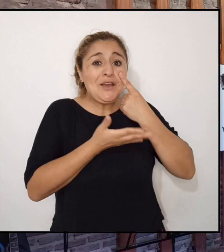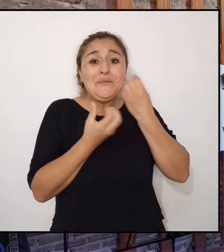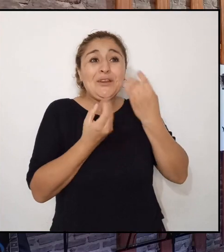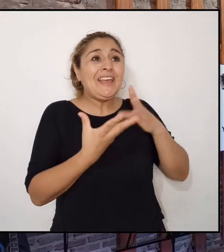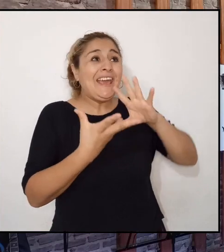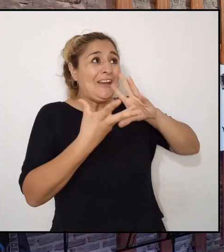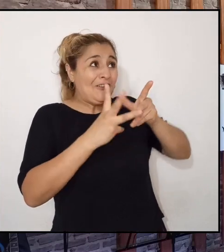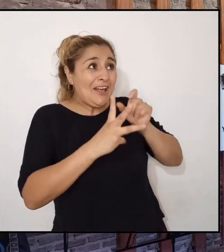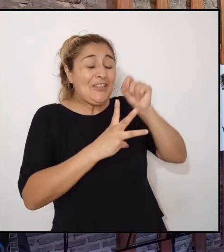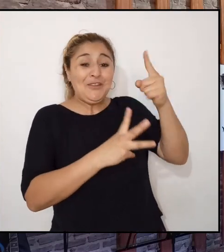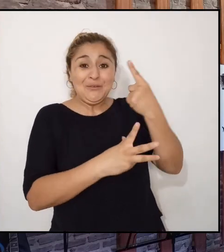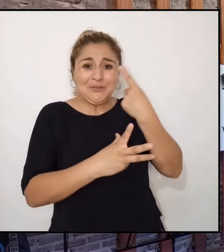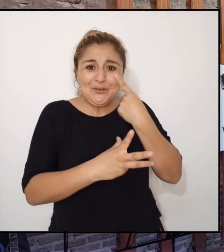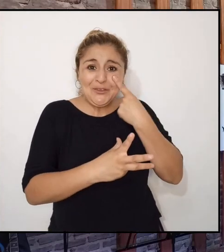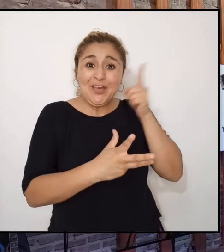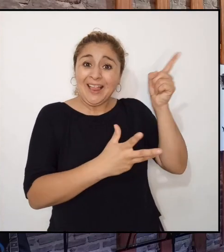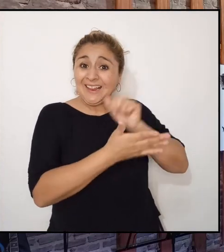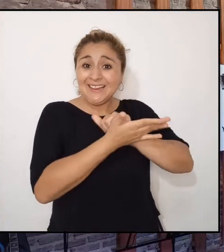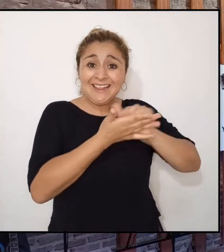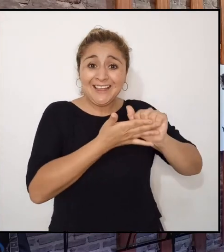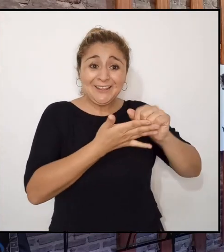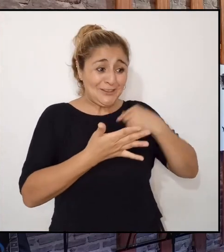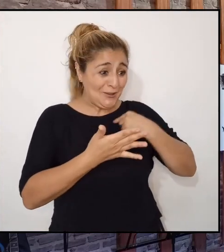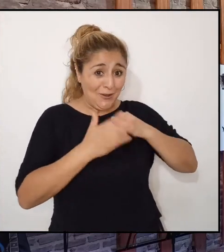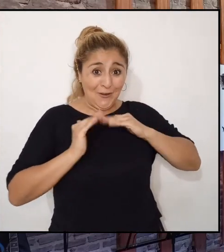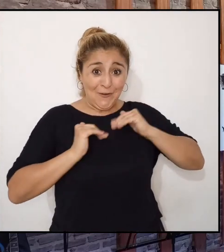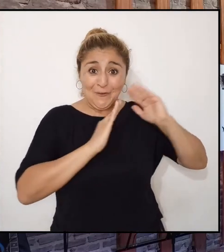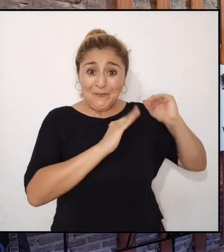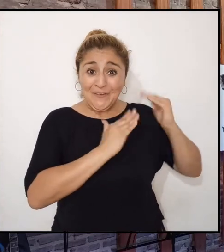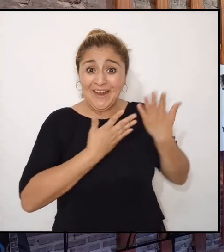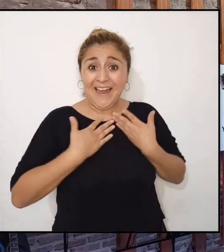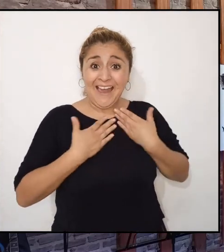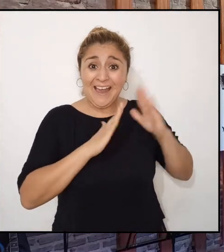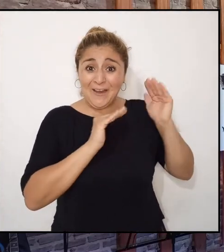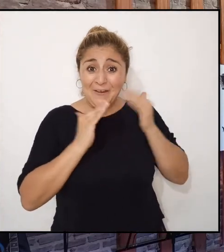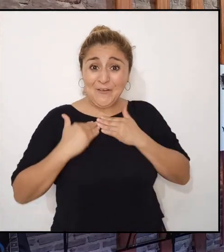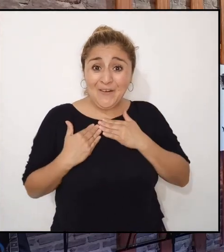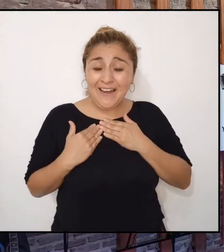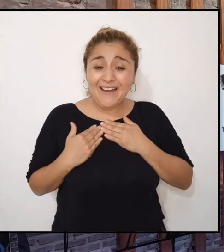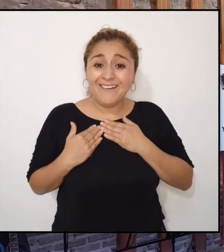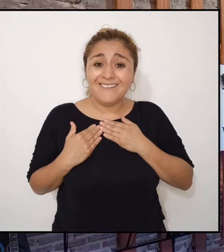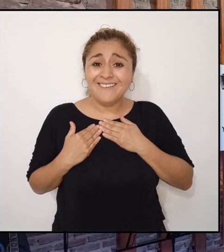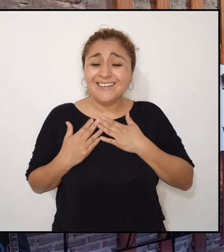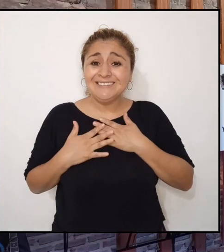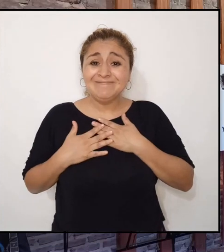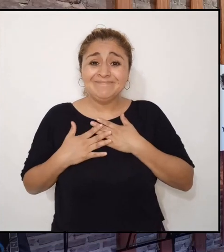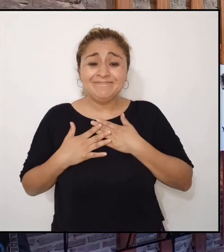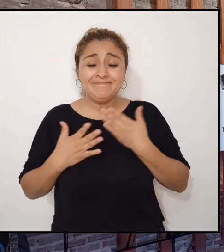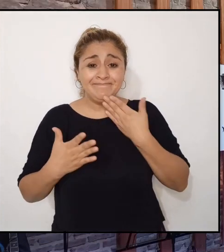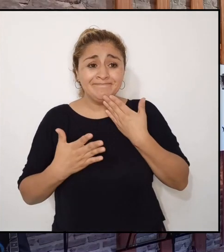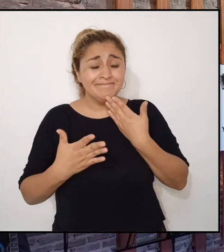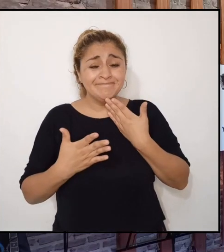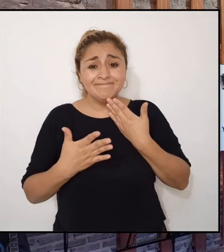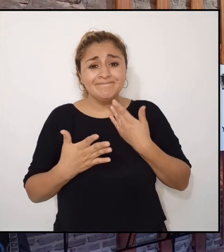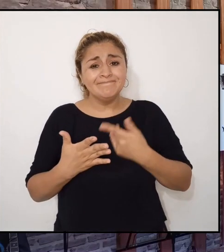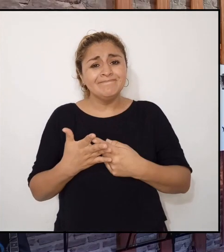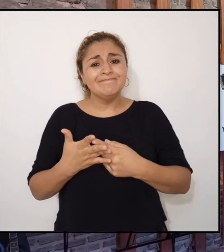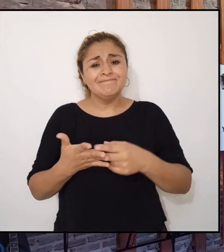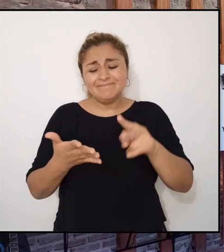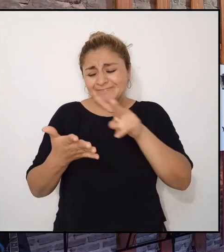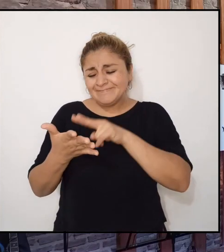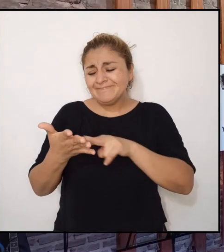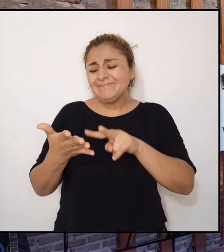no porque no quiera. Porque le fallamos a Dios y a veces nos hace doler tanto el corazón, ¿verdad?